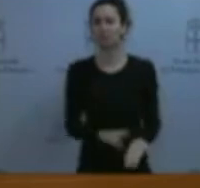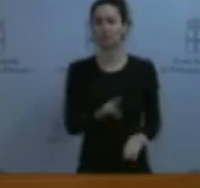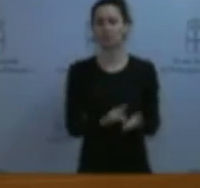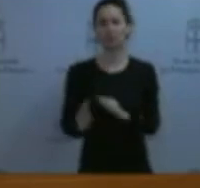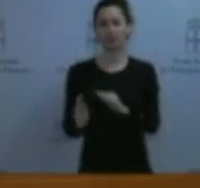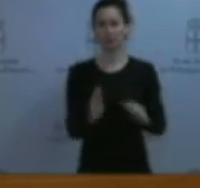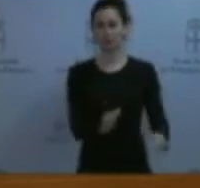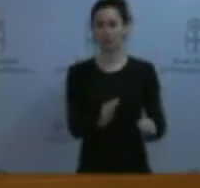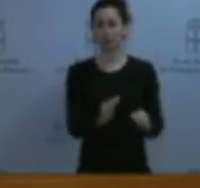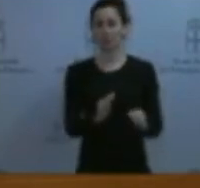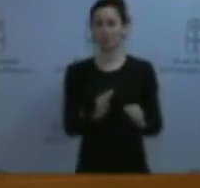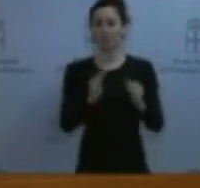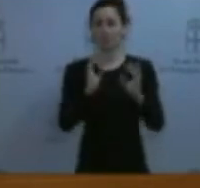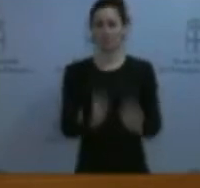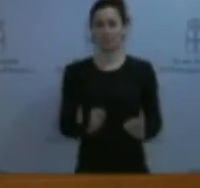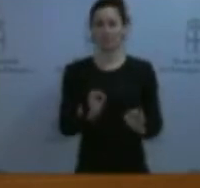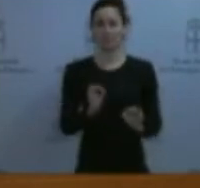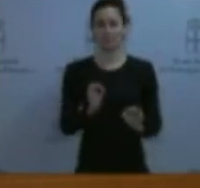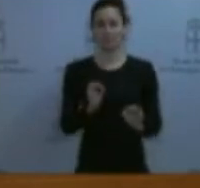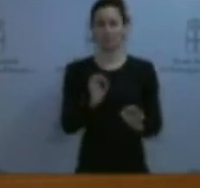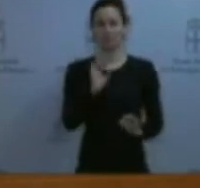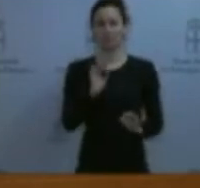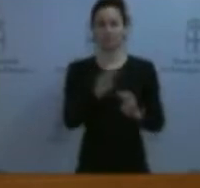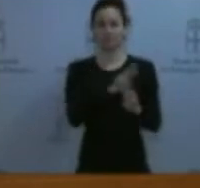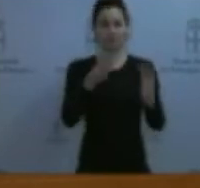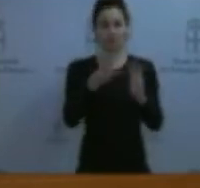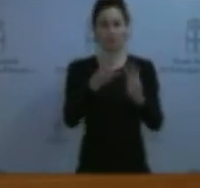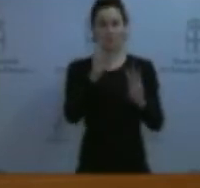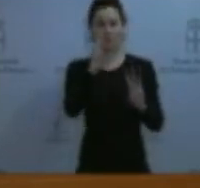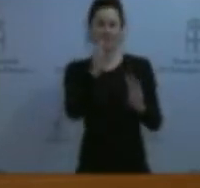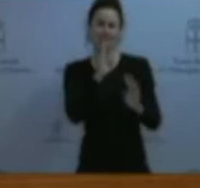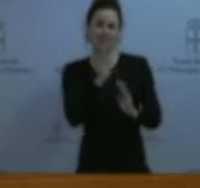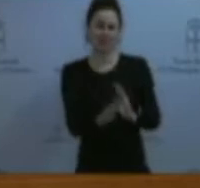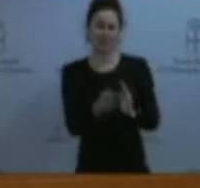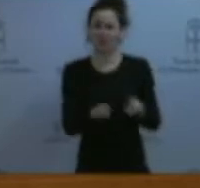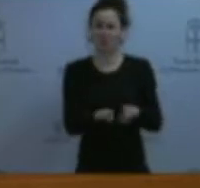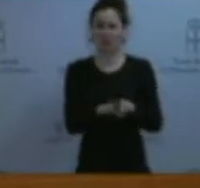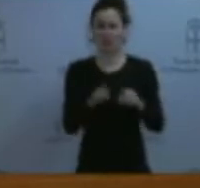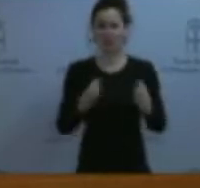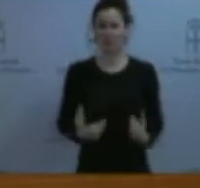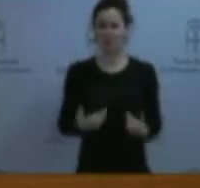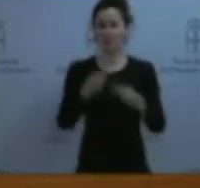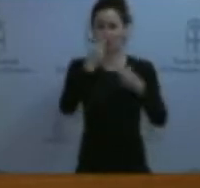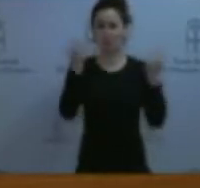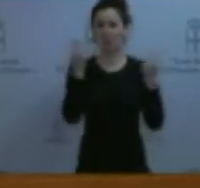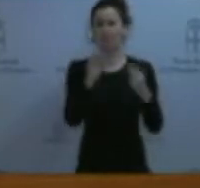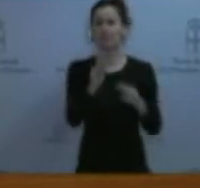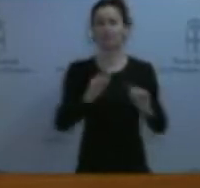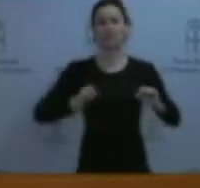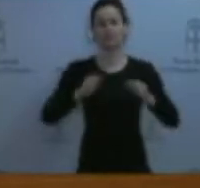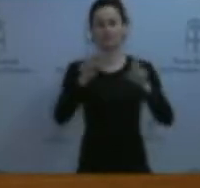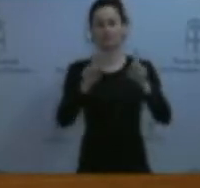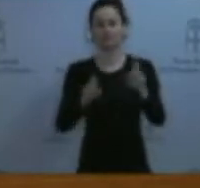a consulta en directo en la misma web en la que están los medidores públicos. Sigo con la pregunta inicial que